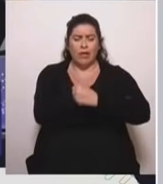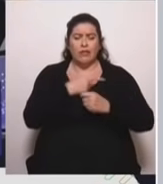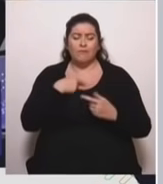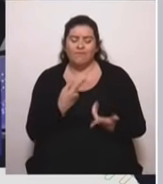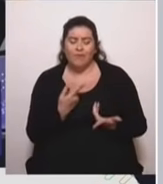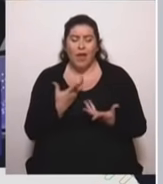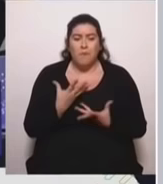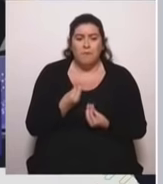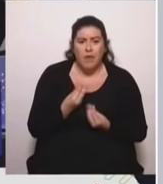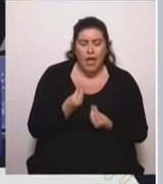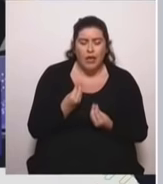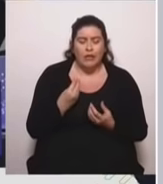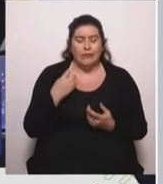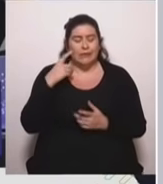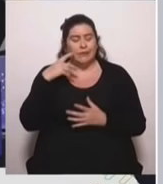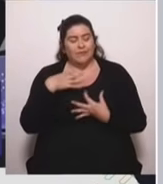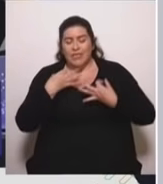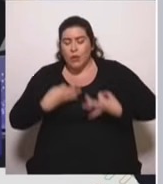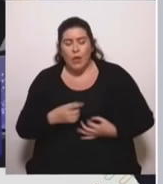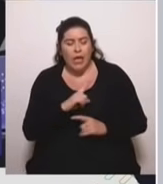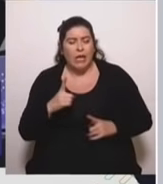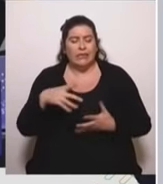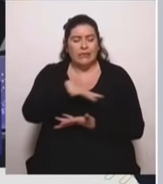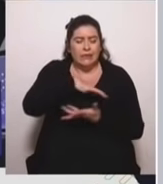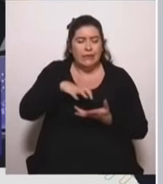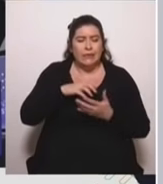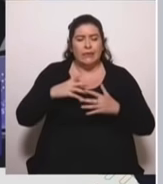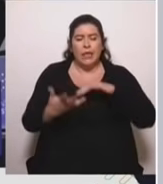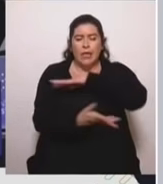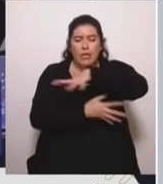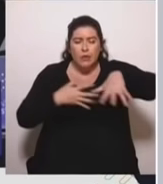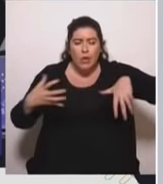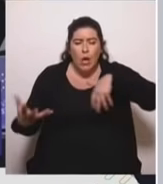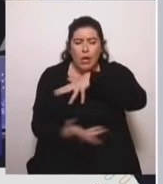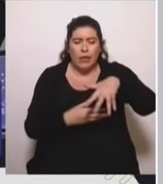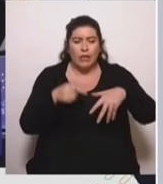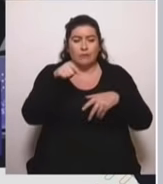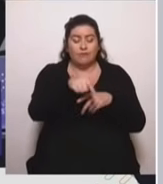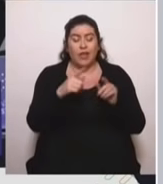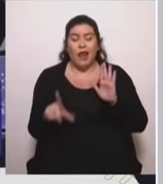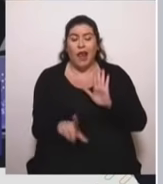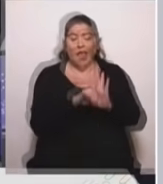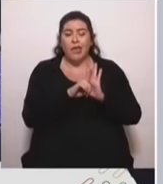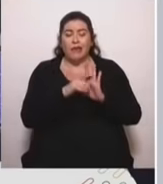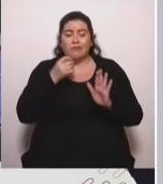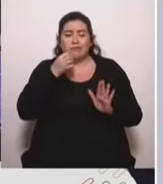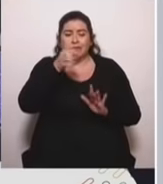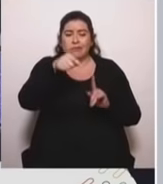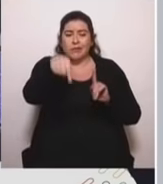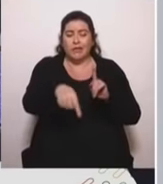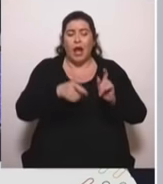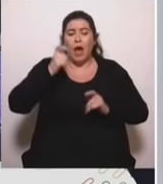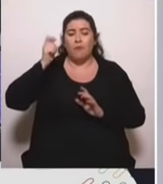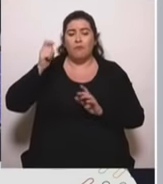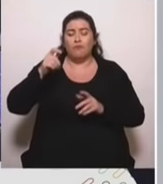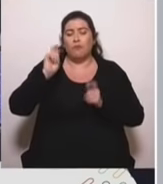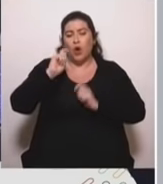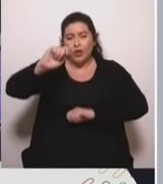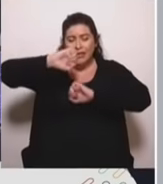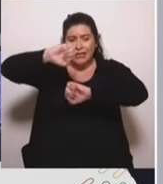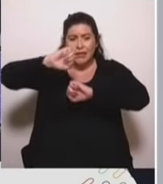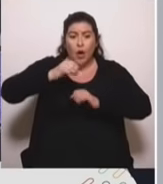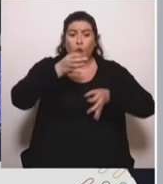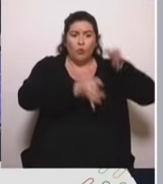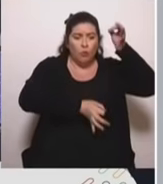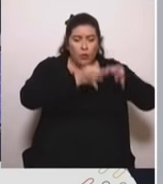distinta. Sí, y dentro de también lo que hemos visto en estos dos días, en ese proceso de organización, uno de los aspectos que fue criticado es